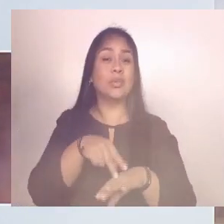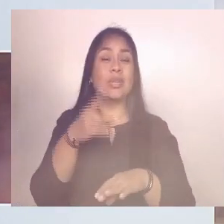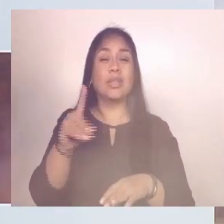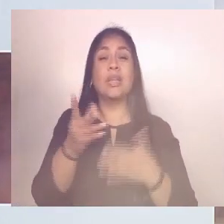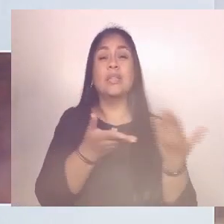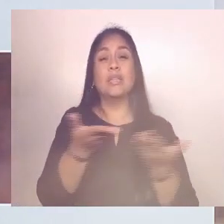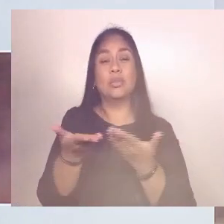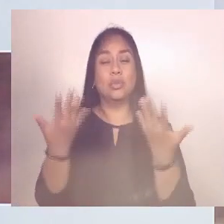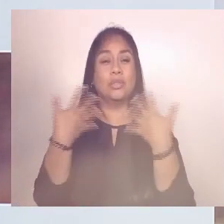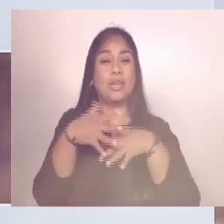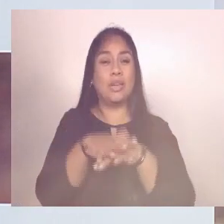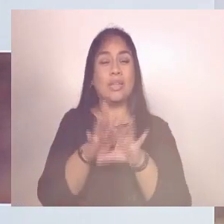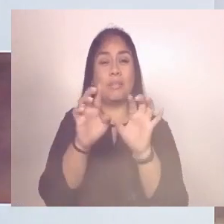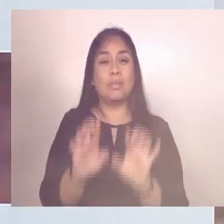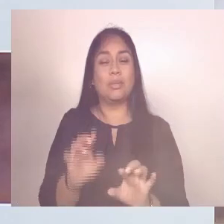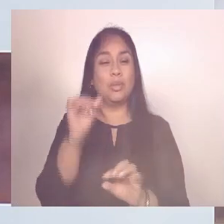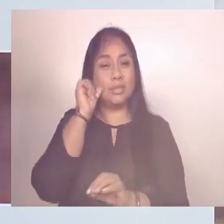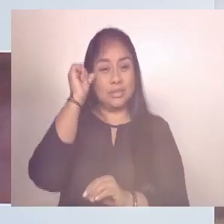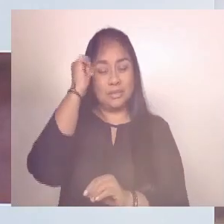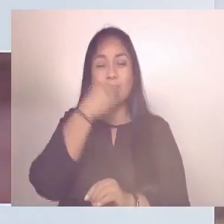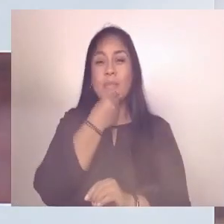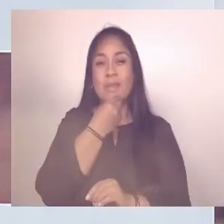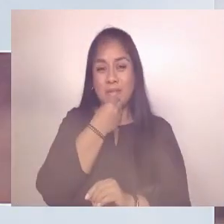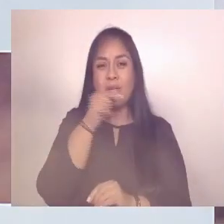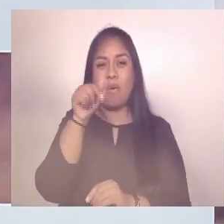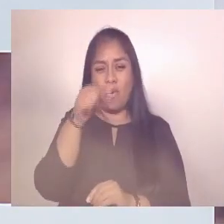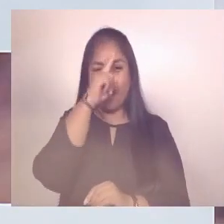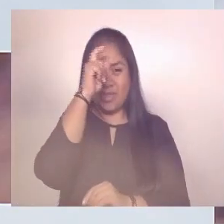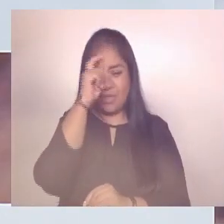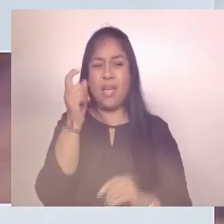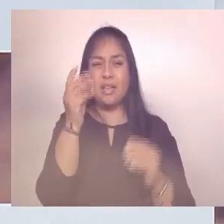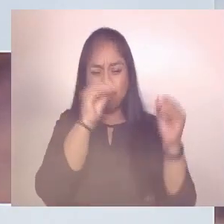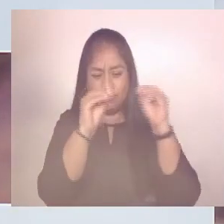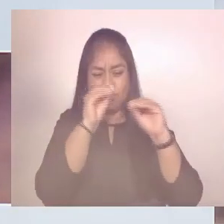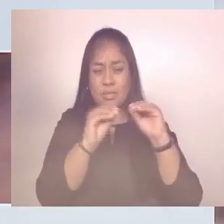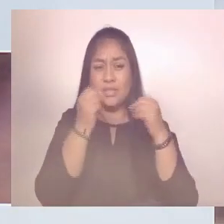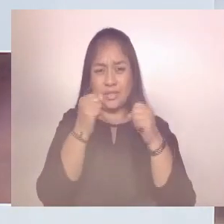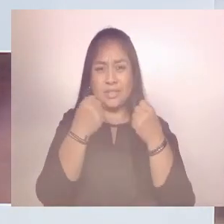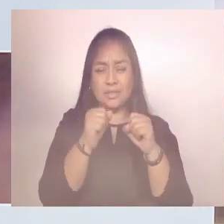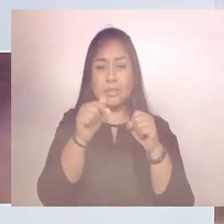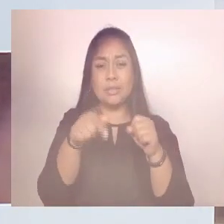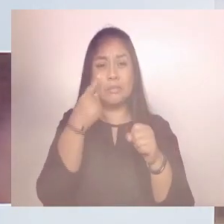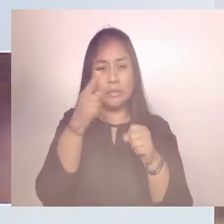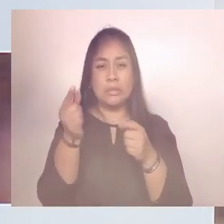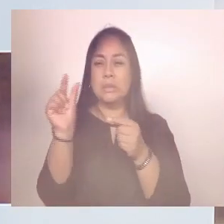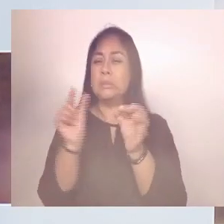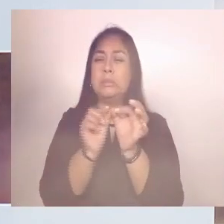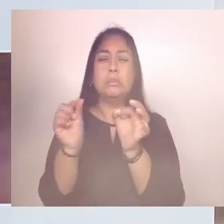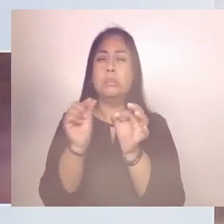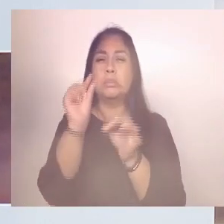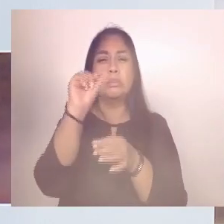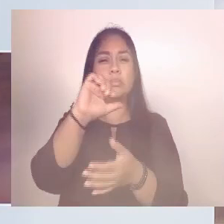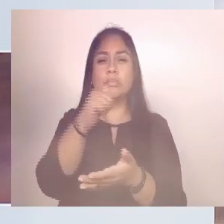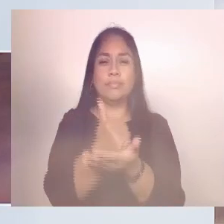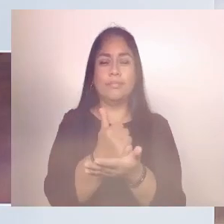Atención Integral de Personas Mayores. Se está trabajando en la misma, la cual está por aprobarse. Felicito